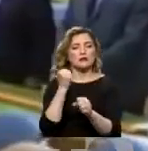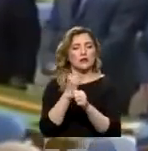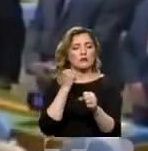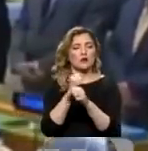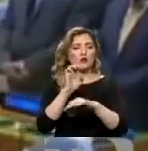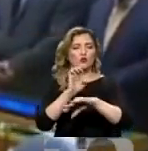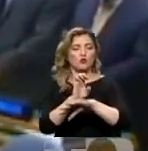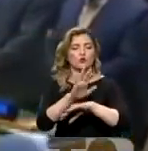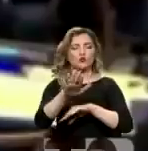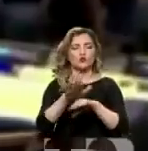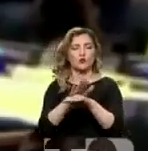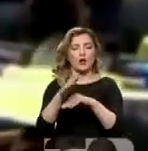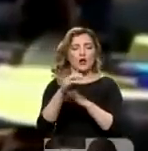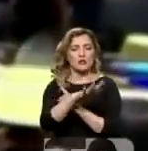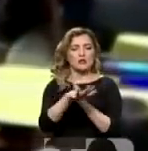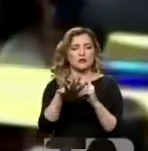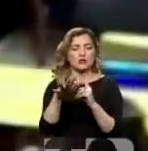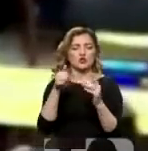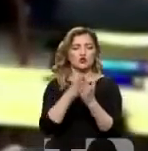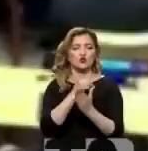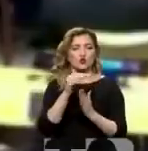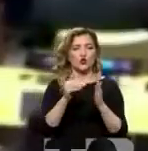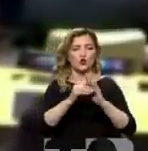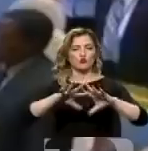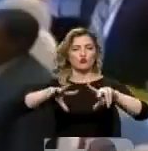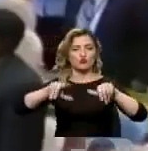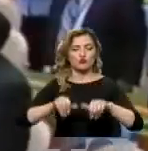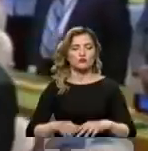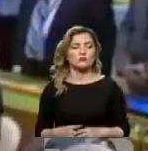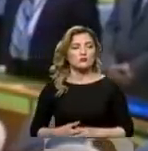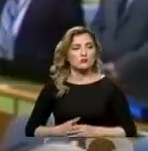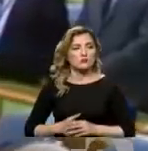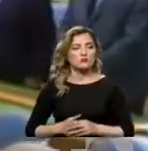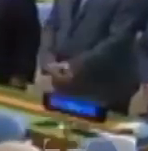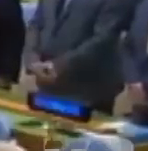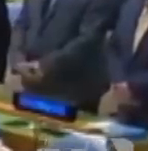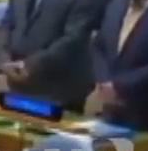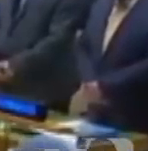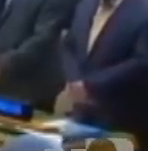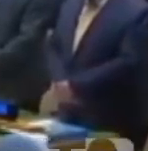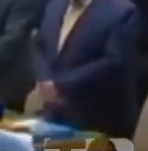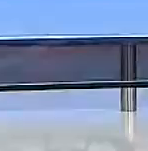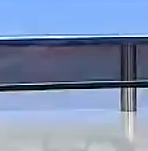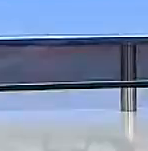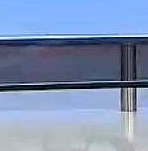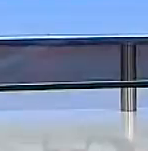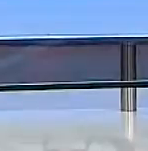materia medioambiental y de lucha contra la corrupción. María Gracia Acosta, 24 horas.